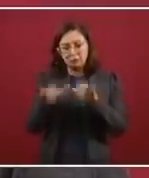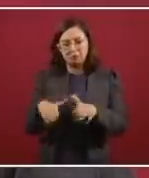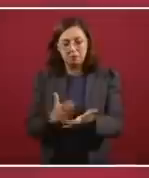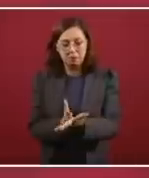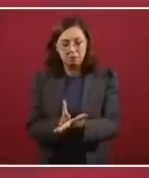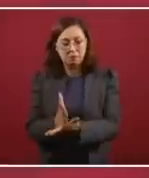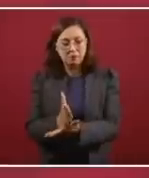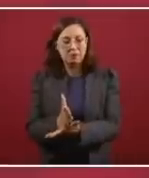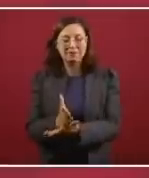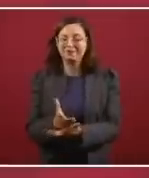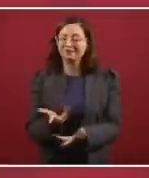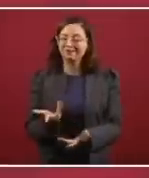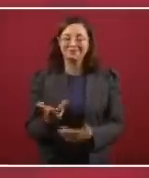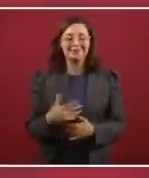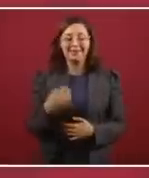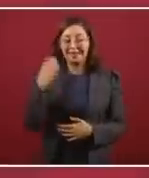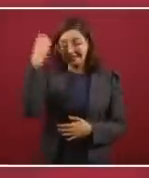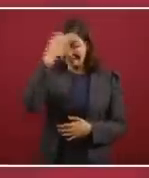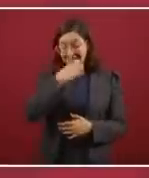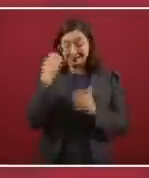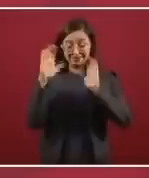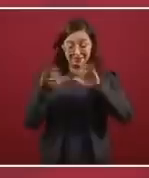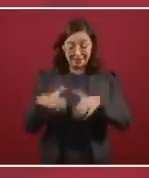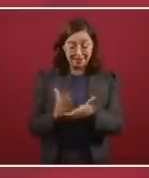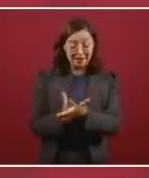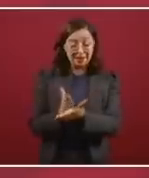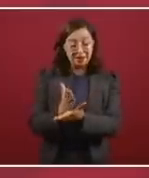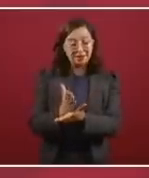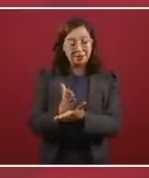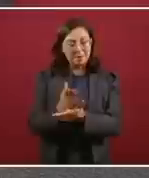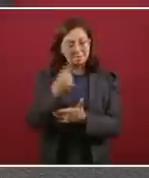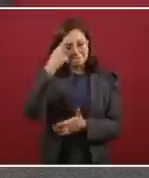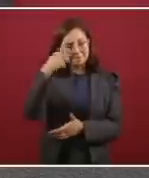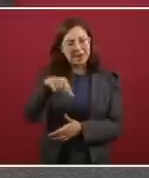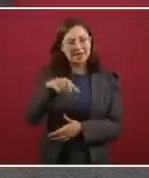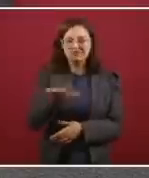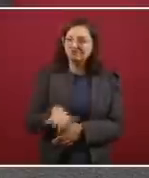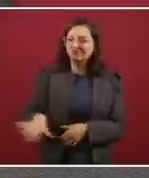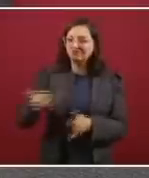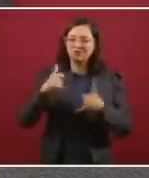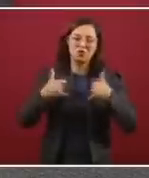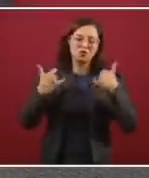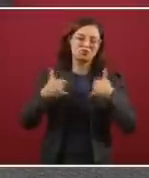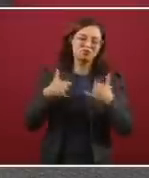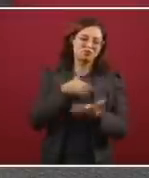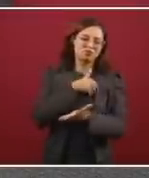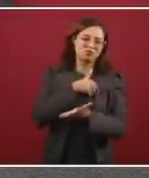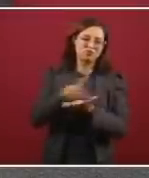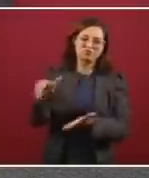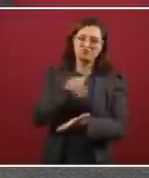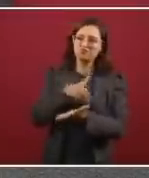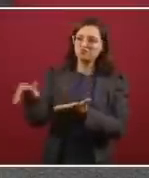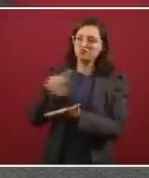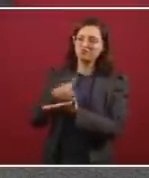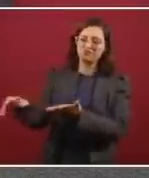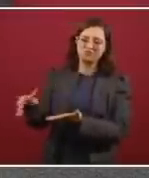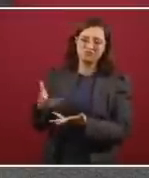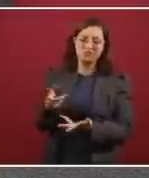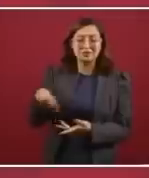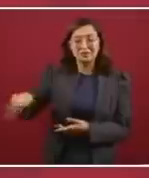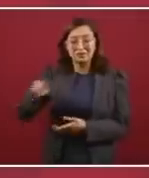Usaron los exámenes de admisión para rechazar a los jóvenes que querían estudiar